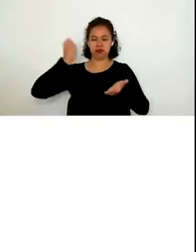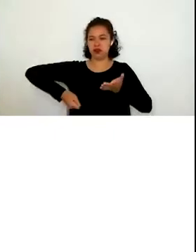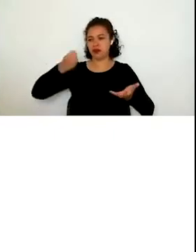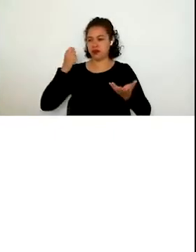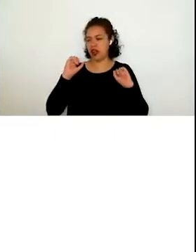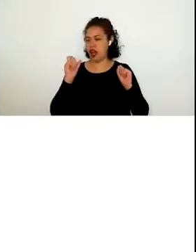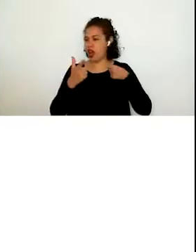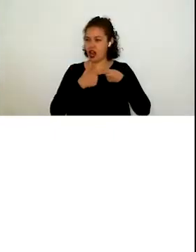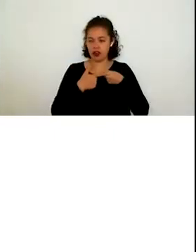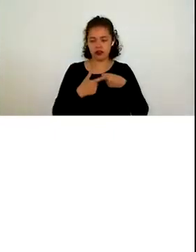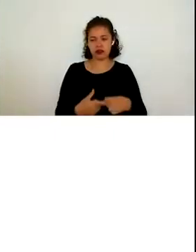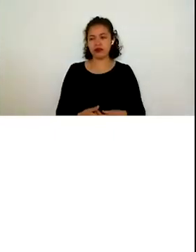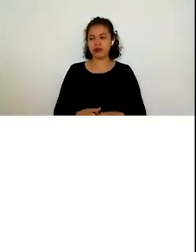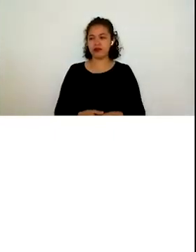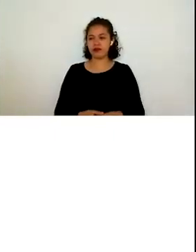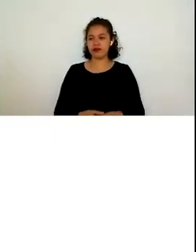doloso.